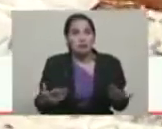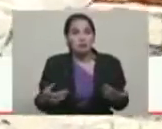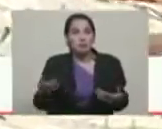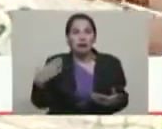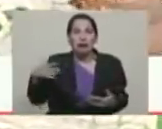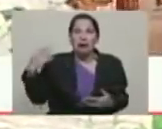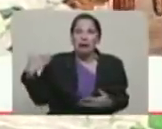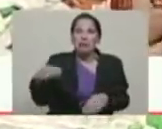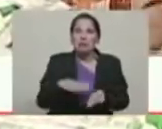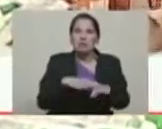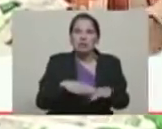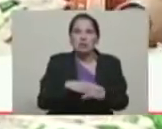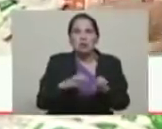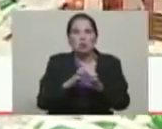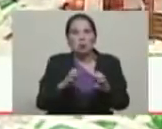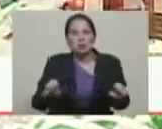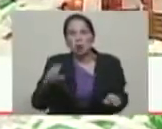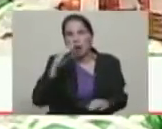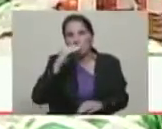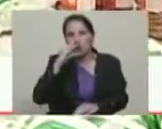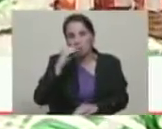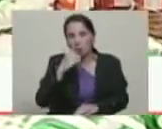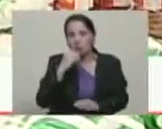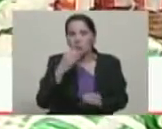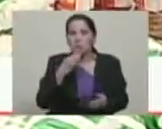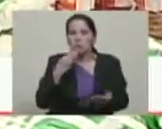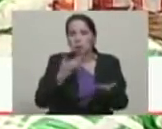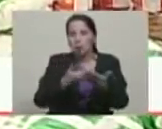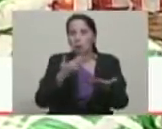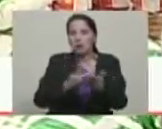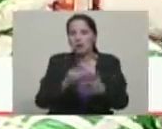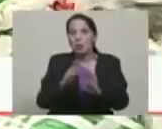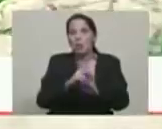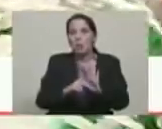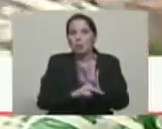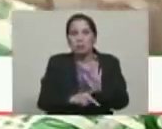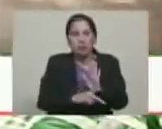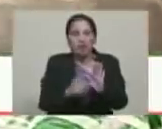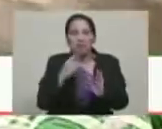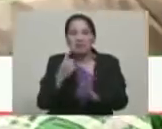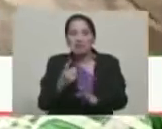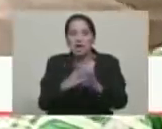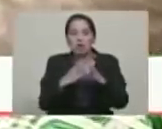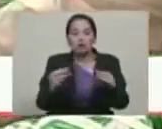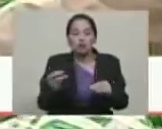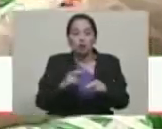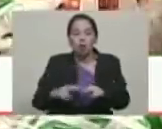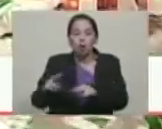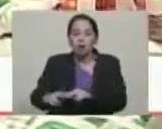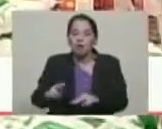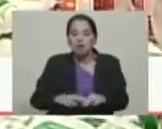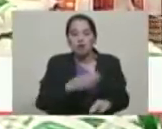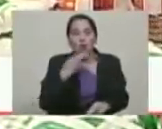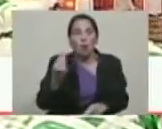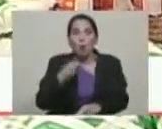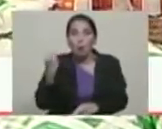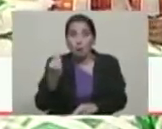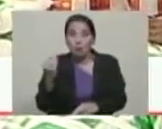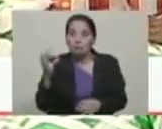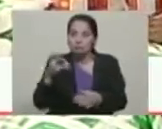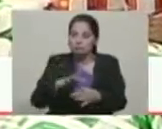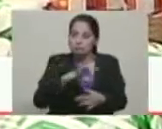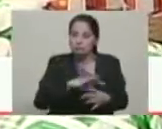como ministro de Educación, me propuso un plan que funcionó muy bien. Que todos los niños, niñas y jóvenes de los liceos llevaran las